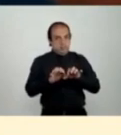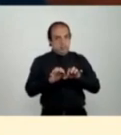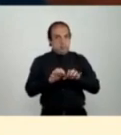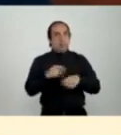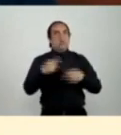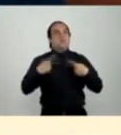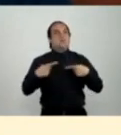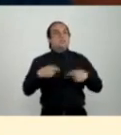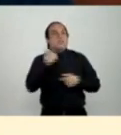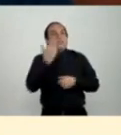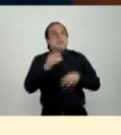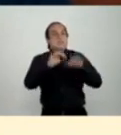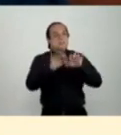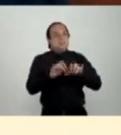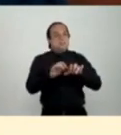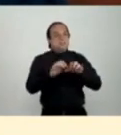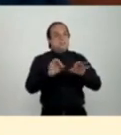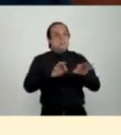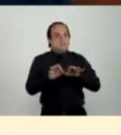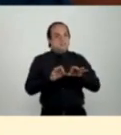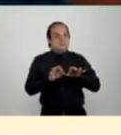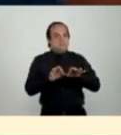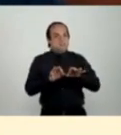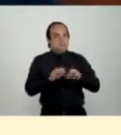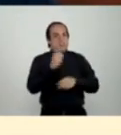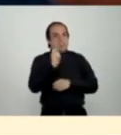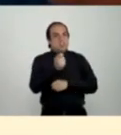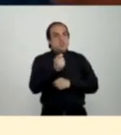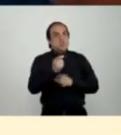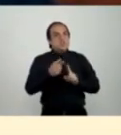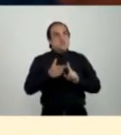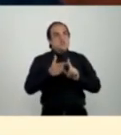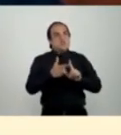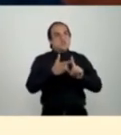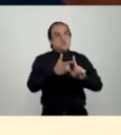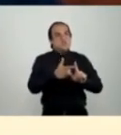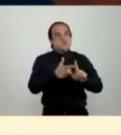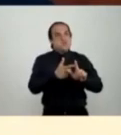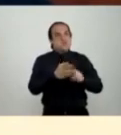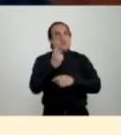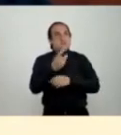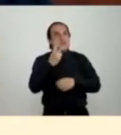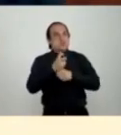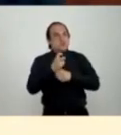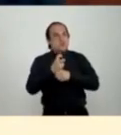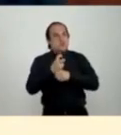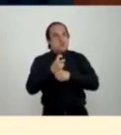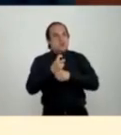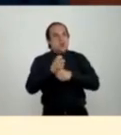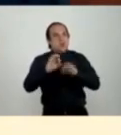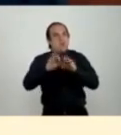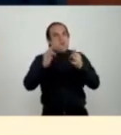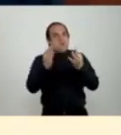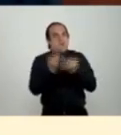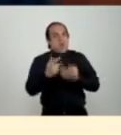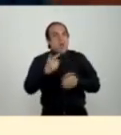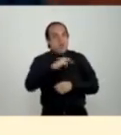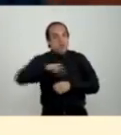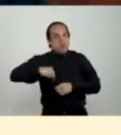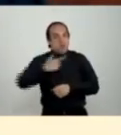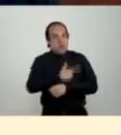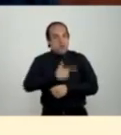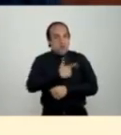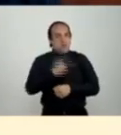ser escritor, o sea, ser escritor es una consecuencia, es un efecto secundario de lo que nos gusta, que es